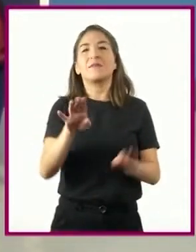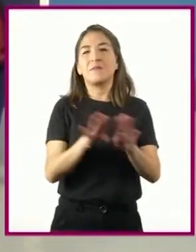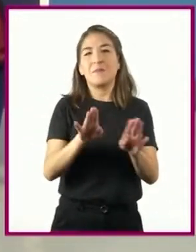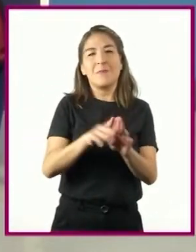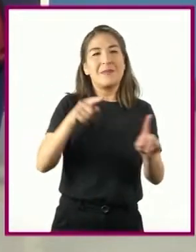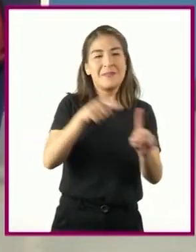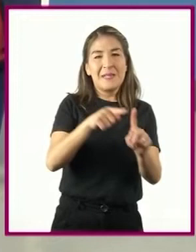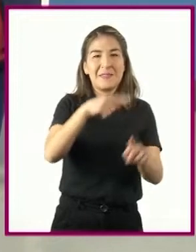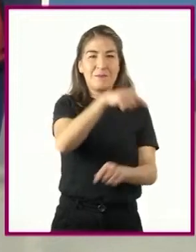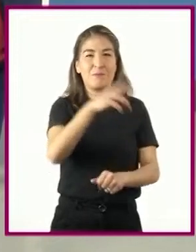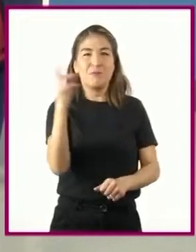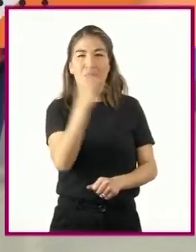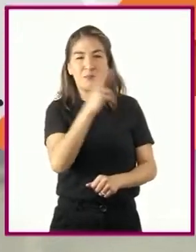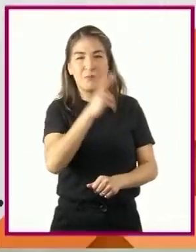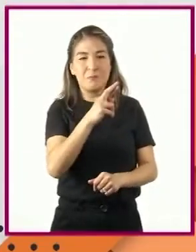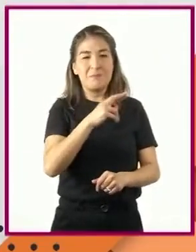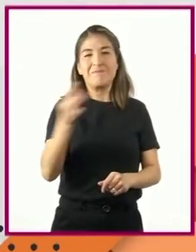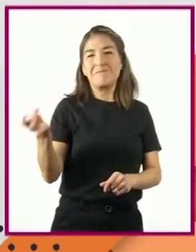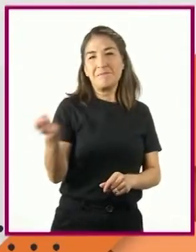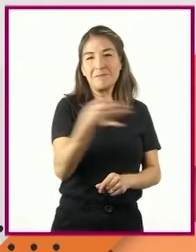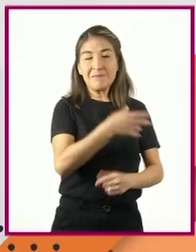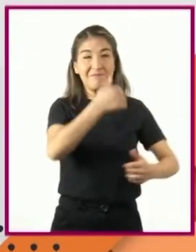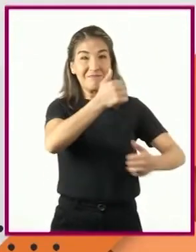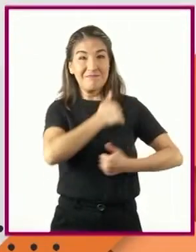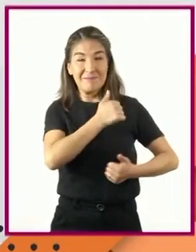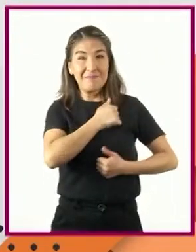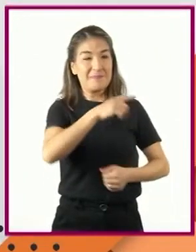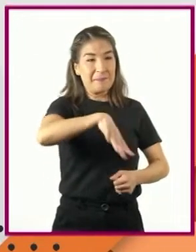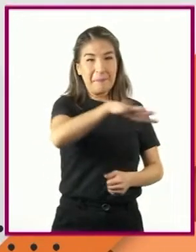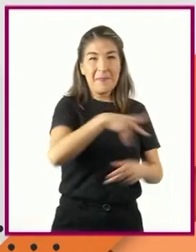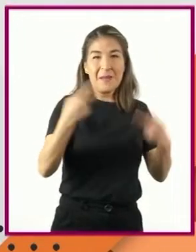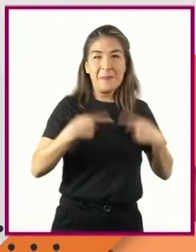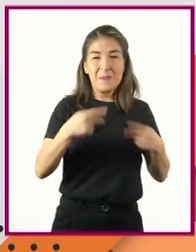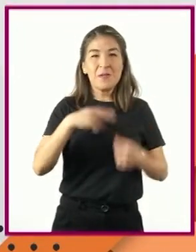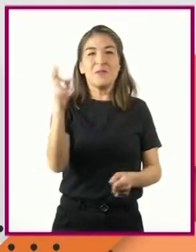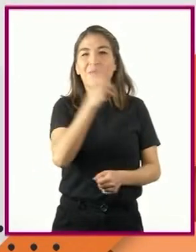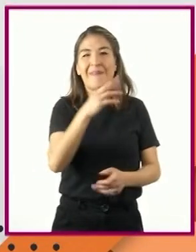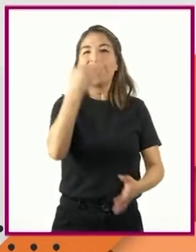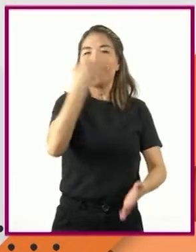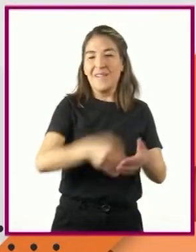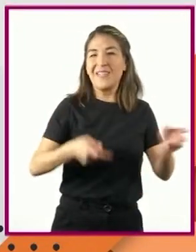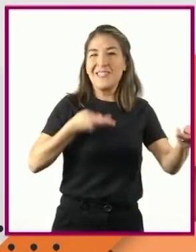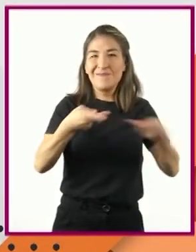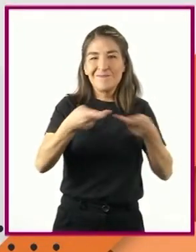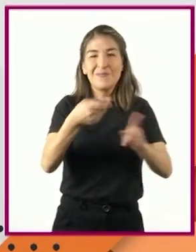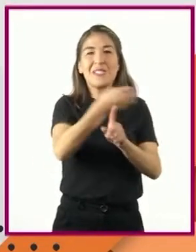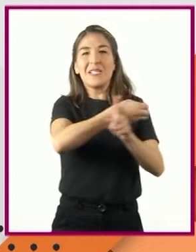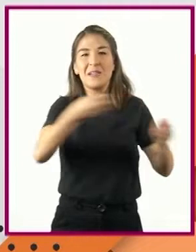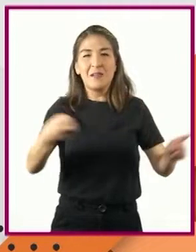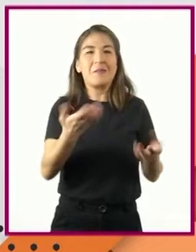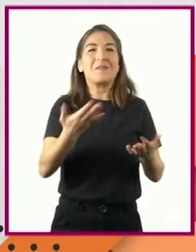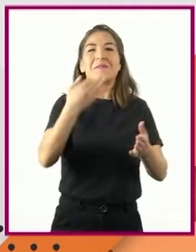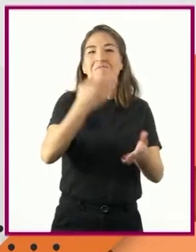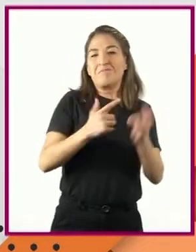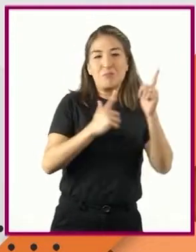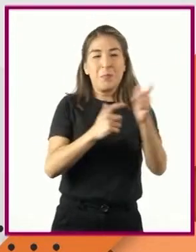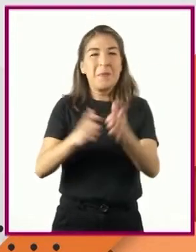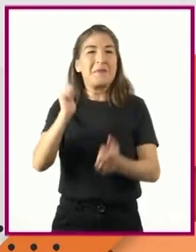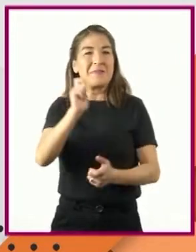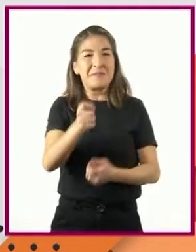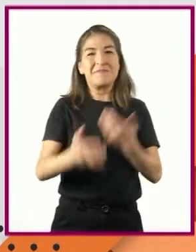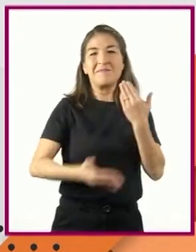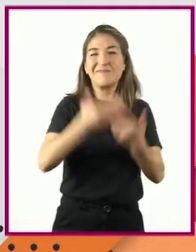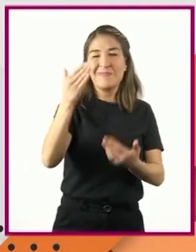Imperio ruso. Las tropas rusas, desorganizadas y con armamento obsoleto,